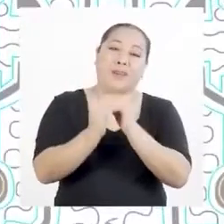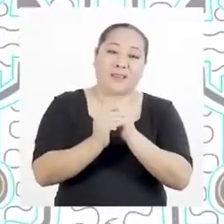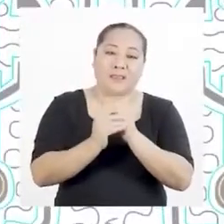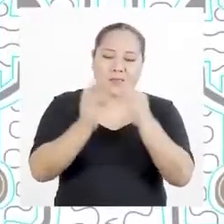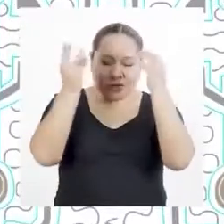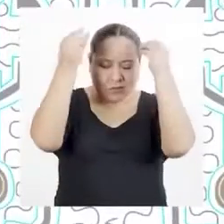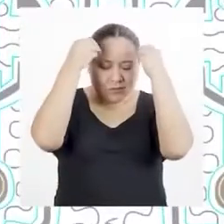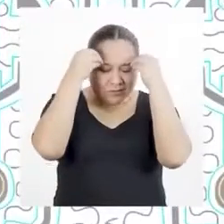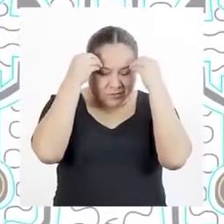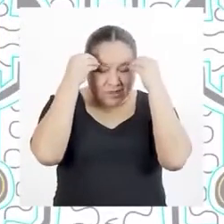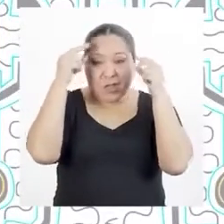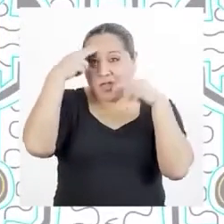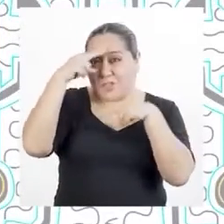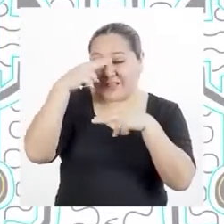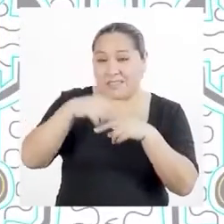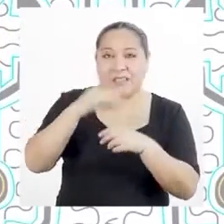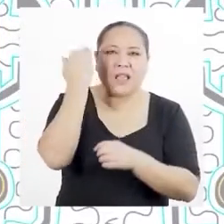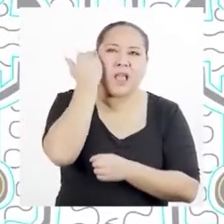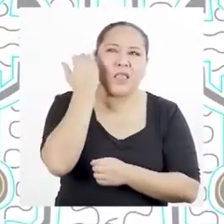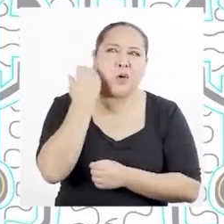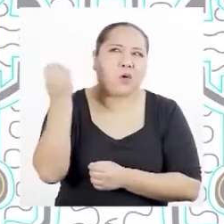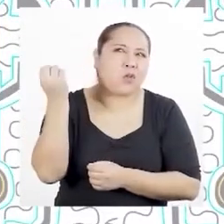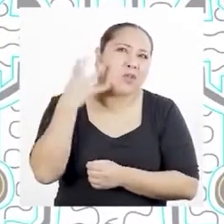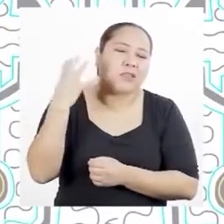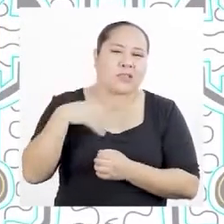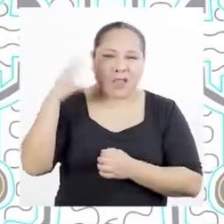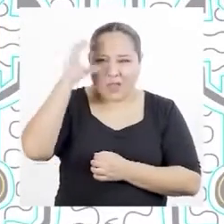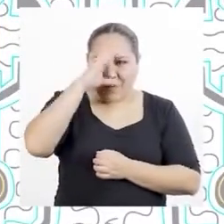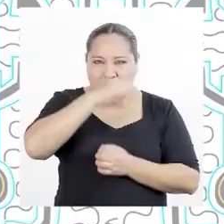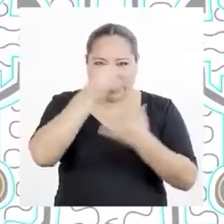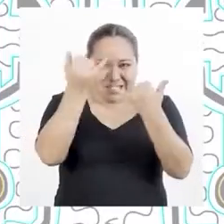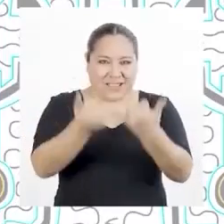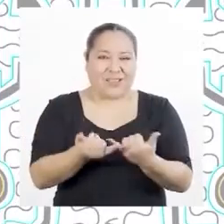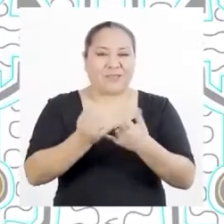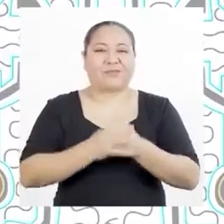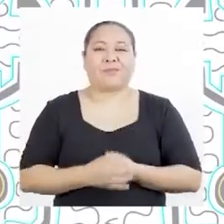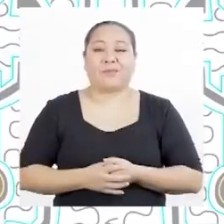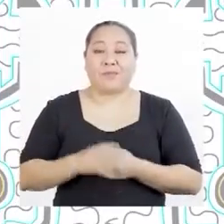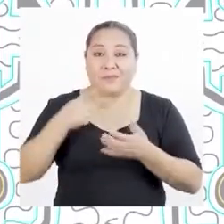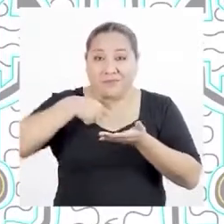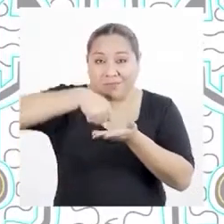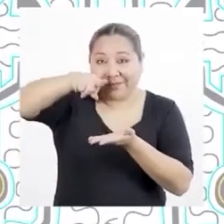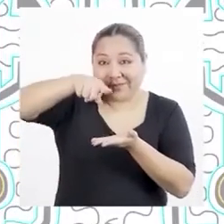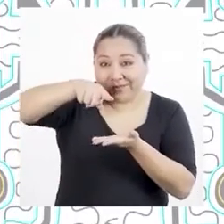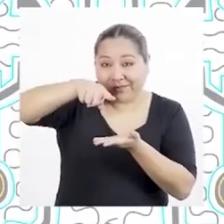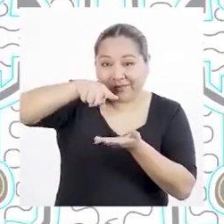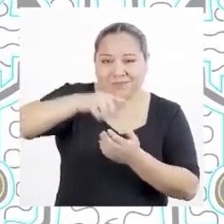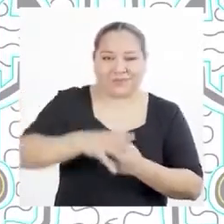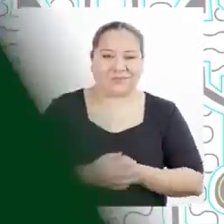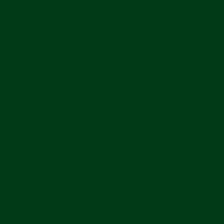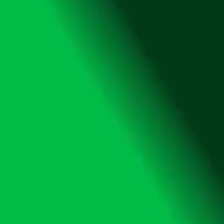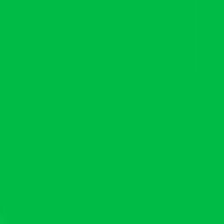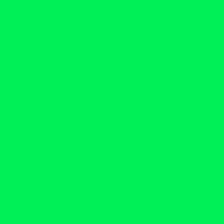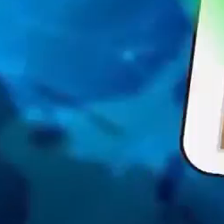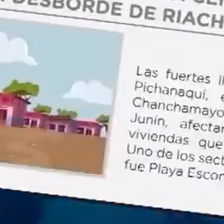He recibido noticias antiguas que informan sobre nuestra búsqueda de hoy. ¡Se las envío!